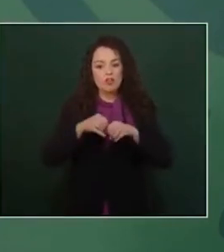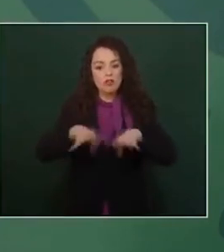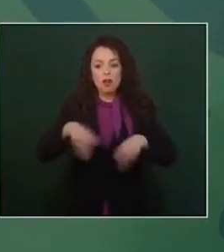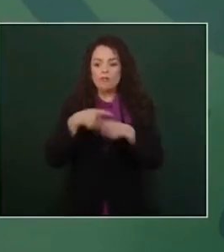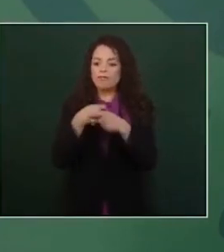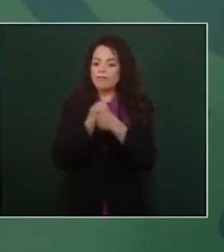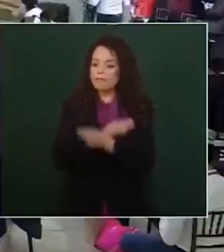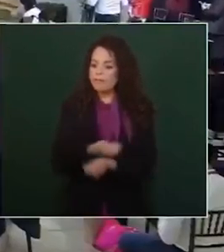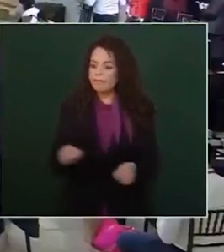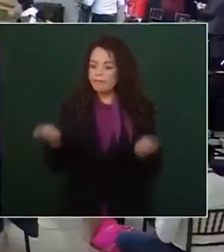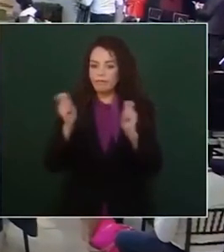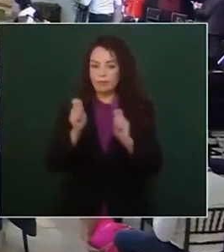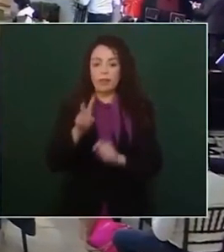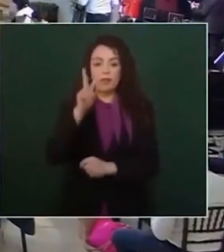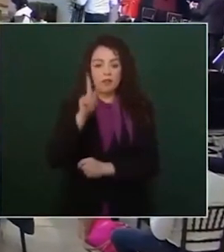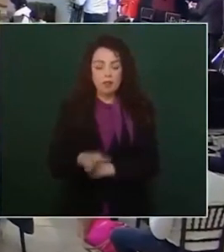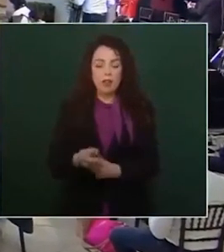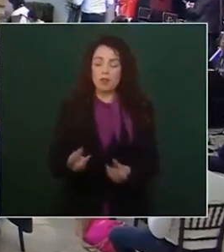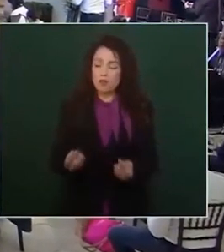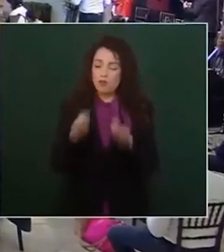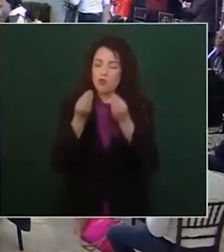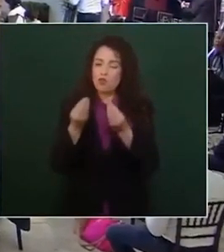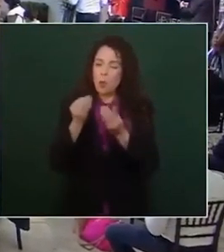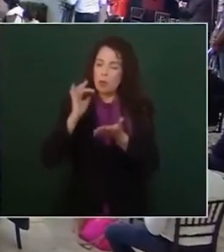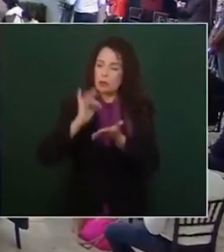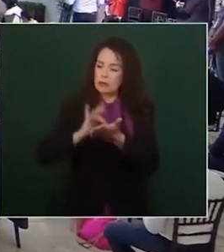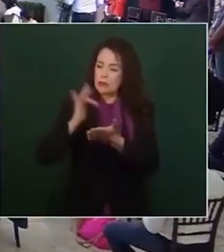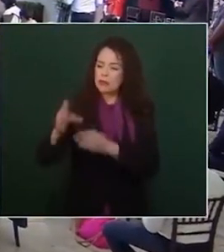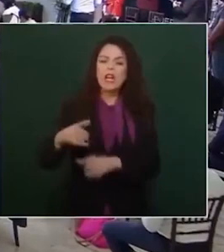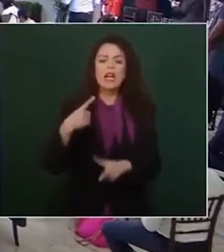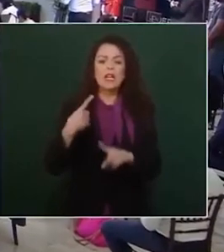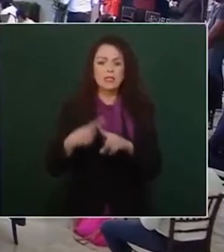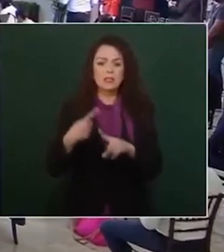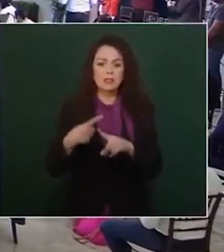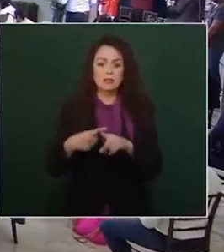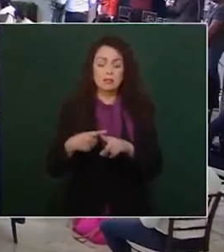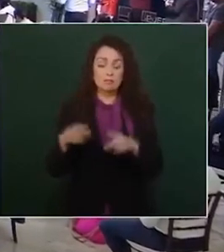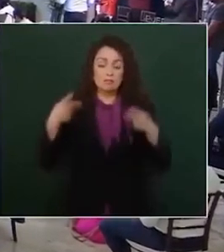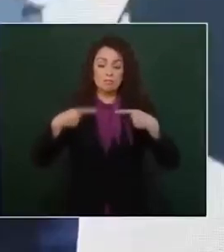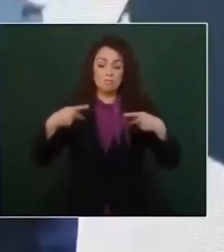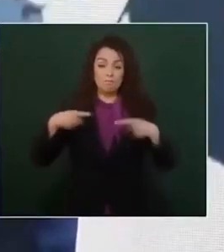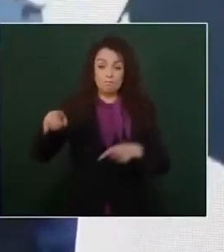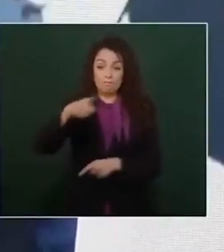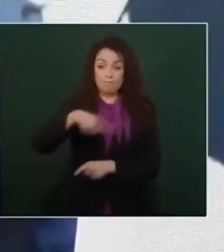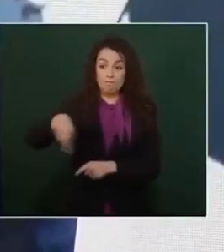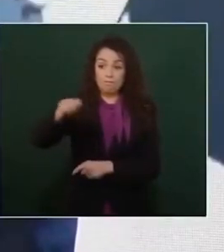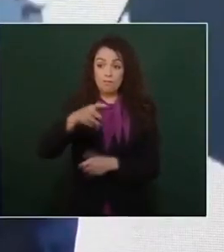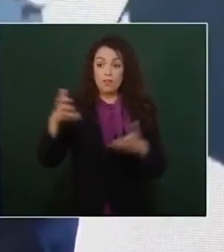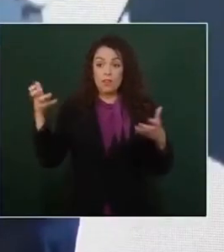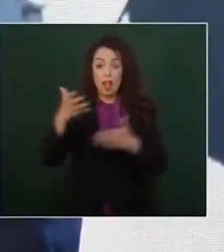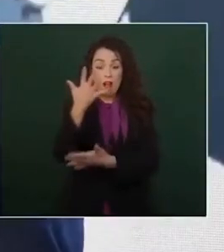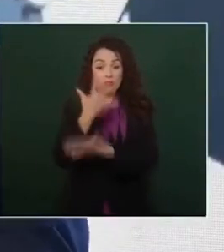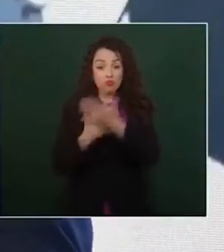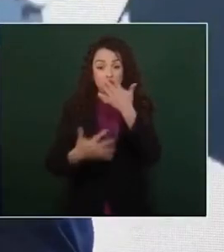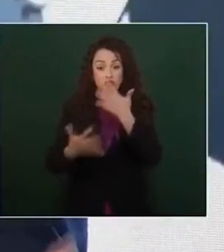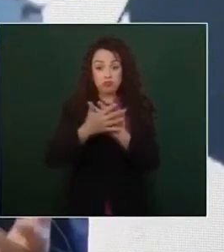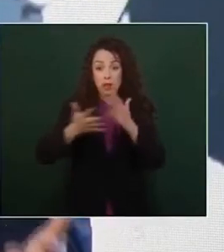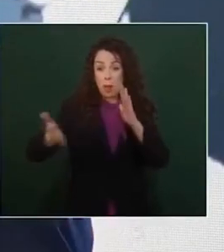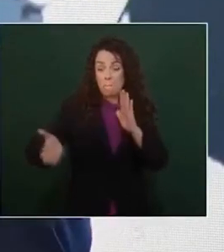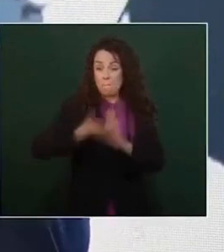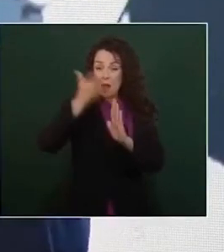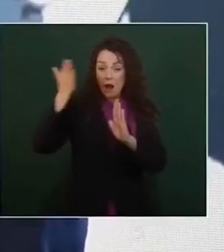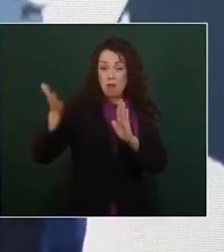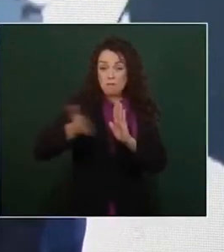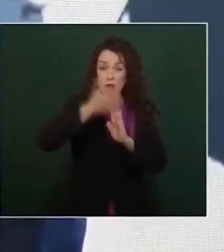Agradecerle mucho a los trabajadores de la construcción. Ellos son el